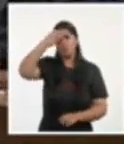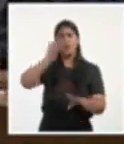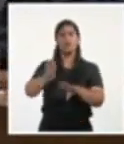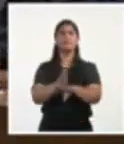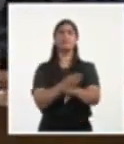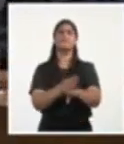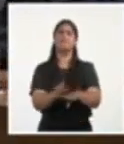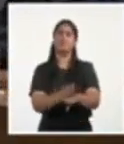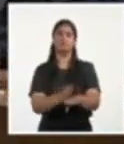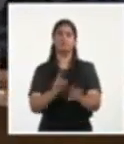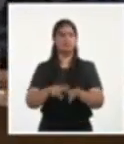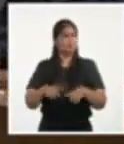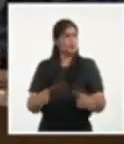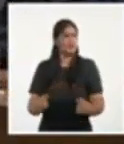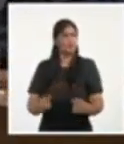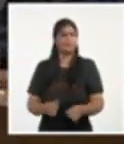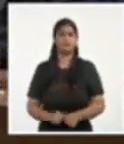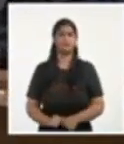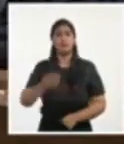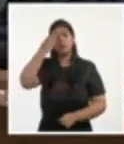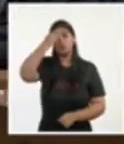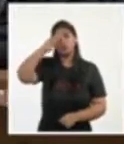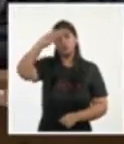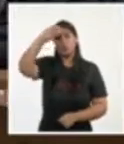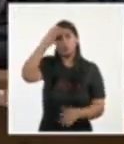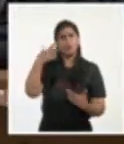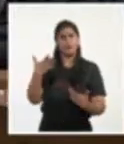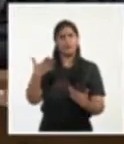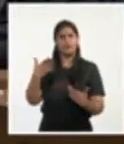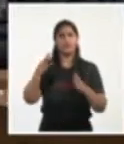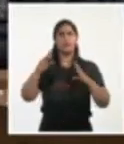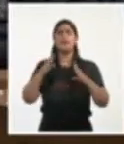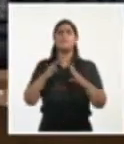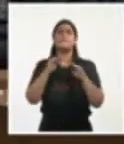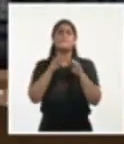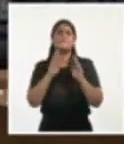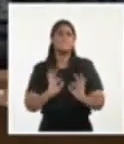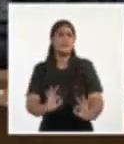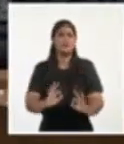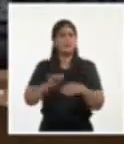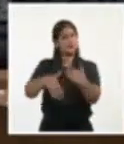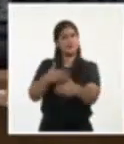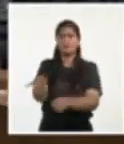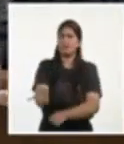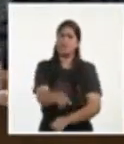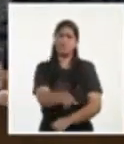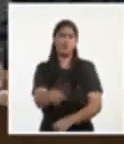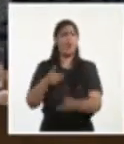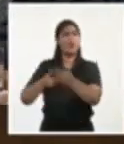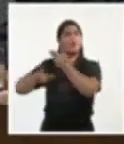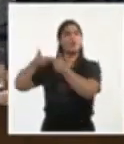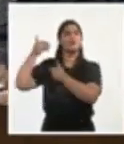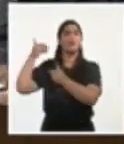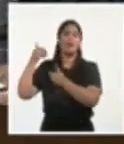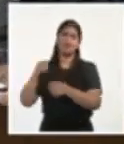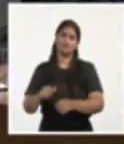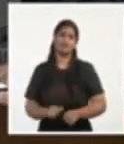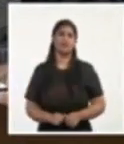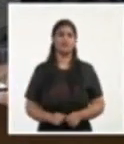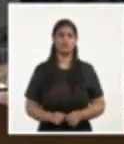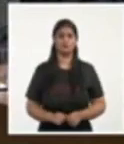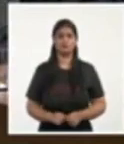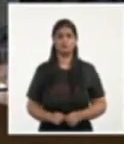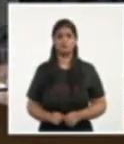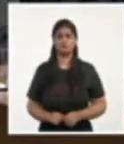¿Por qué a Cuba? Si Cuba está viviendo lo mismo que ellos han vivido, incluso en una manera menos letal y en una